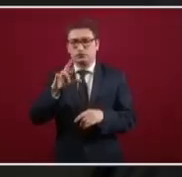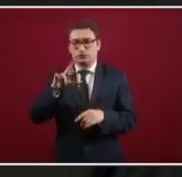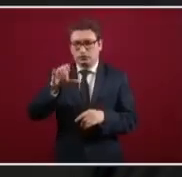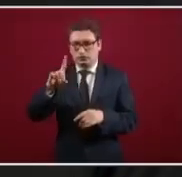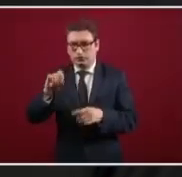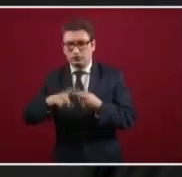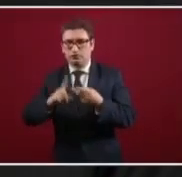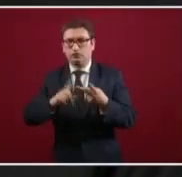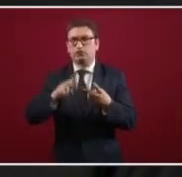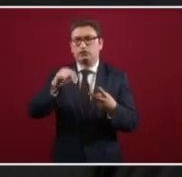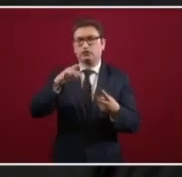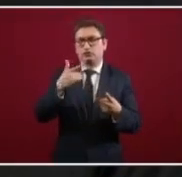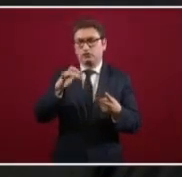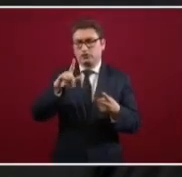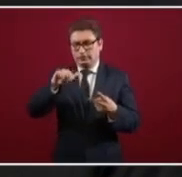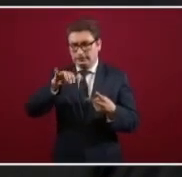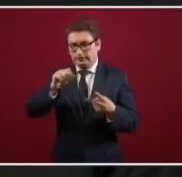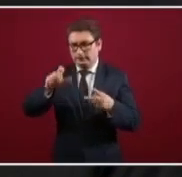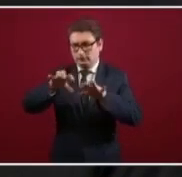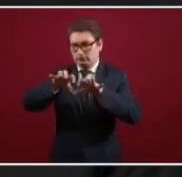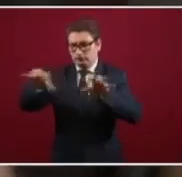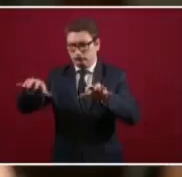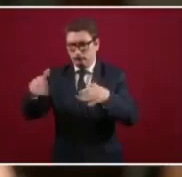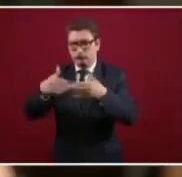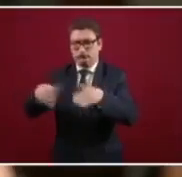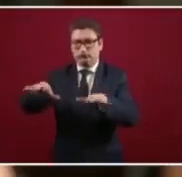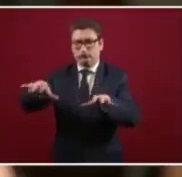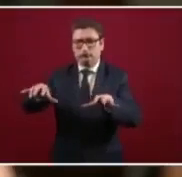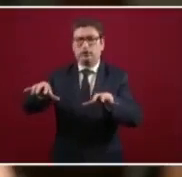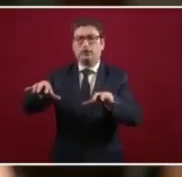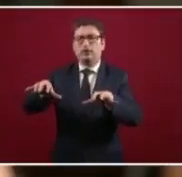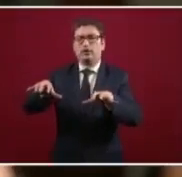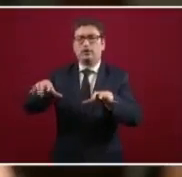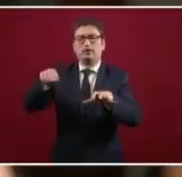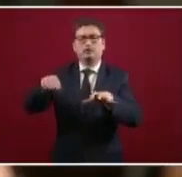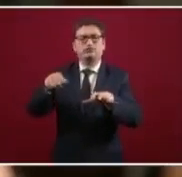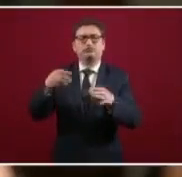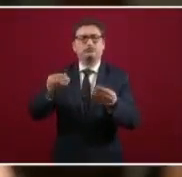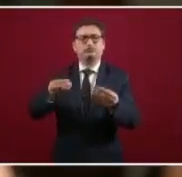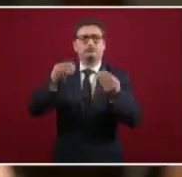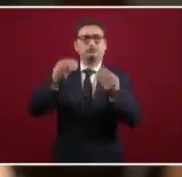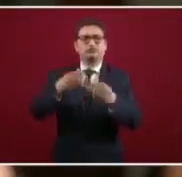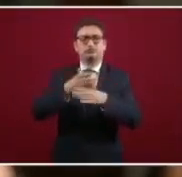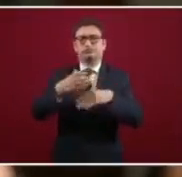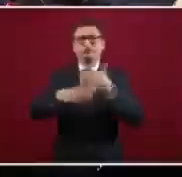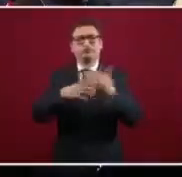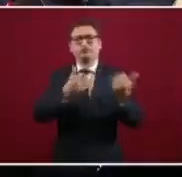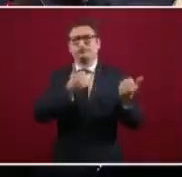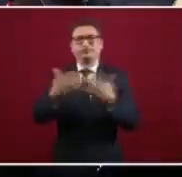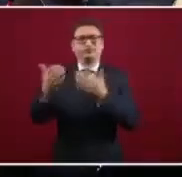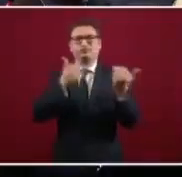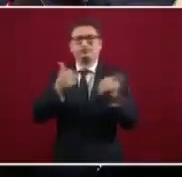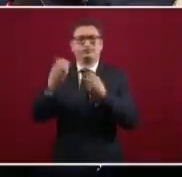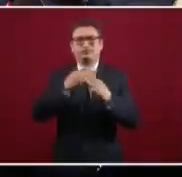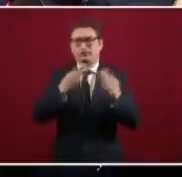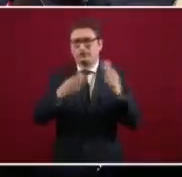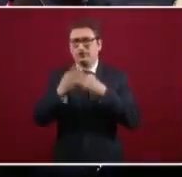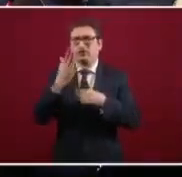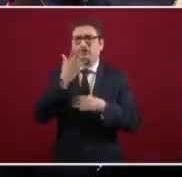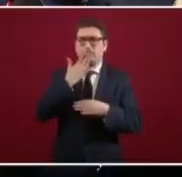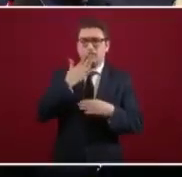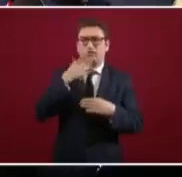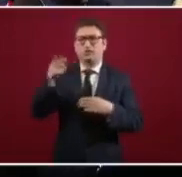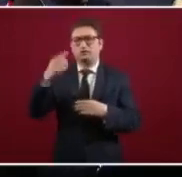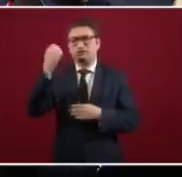otro es nogales por supuesto a través de los dos puertos fronterizos pasa una enorme volumen de mercancías no nada más de sonora sino